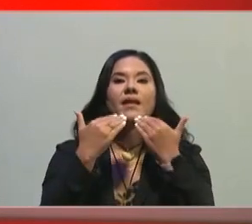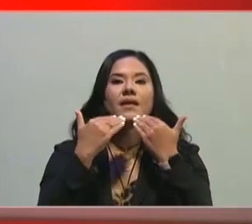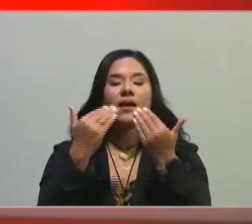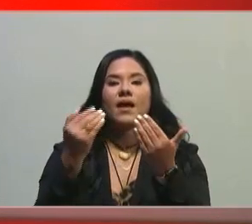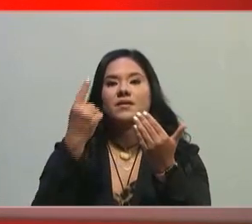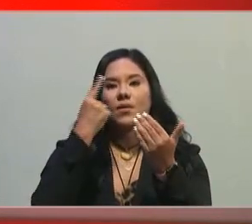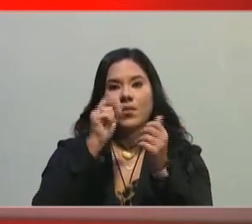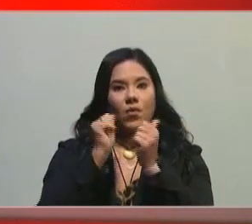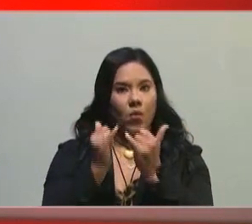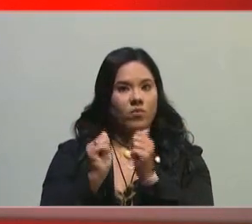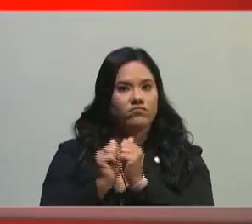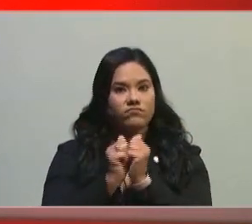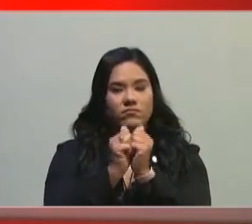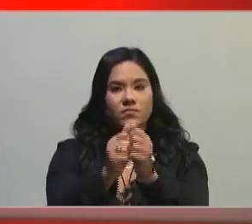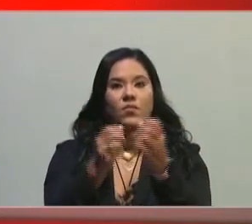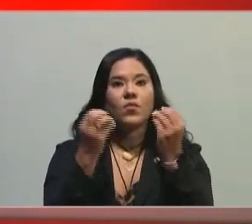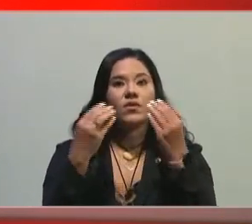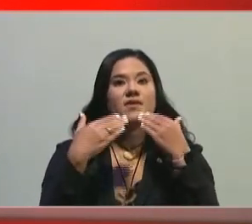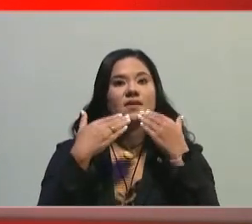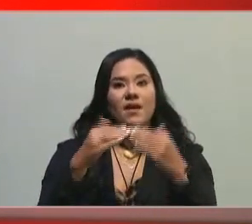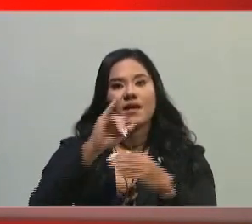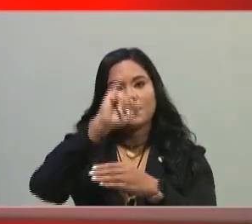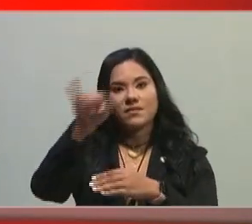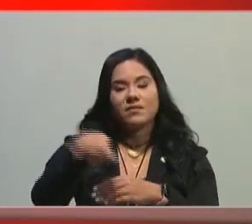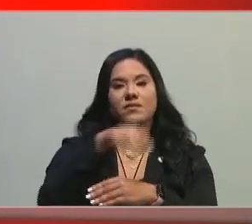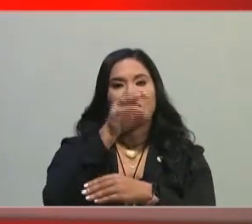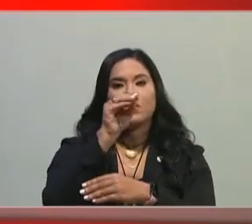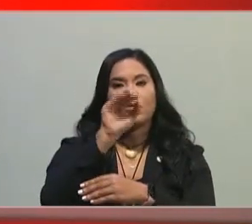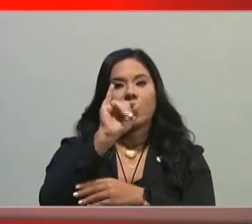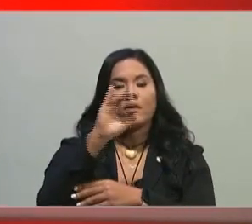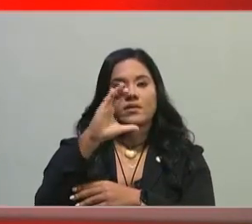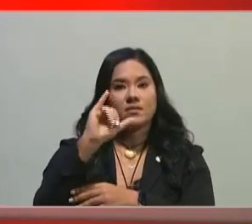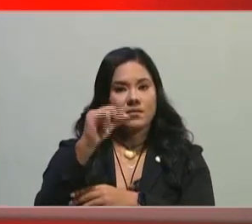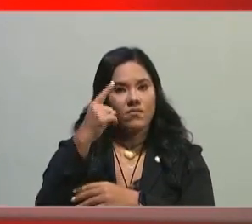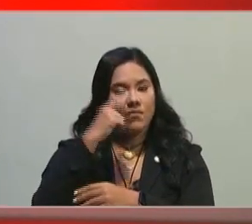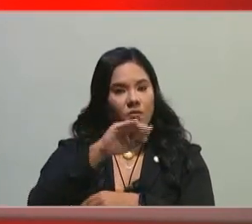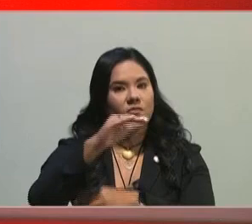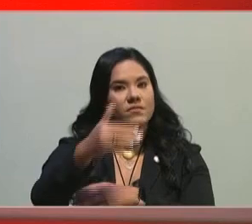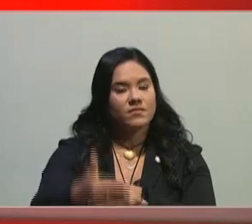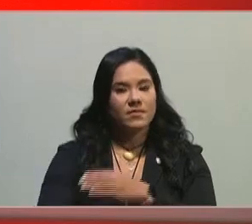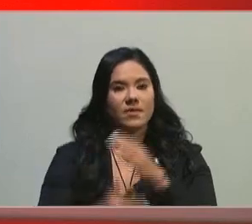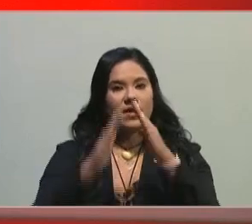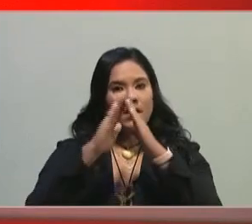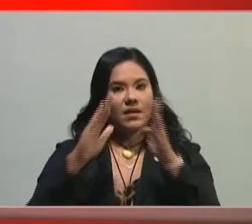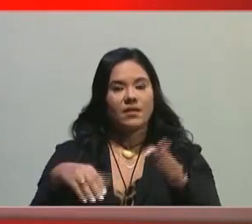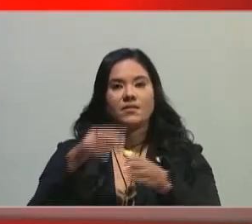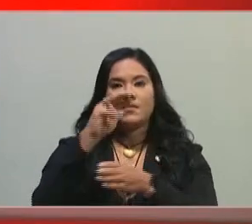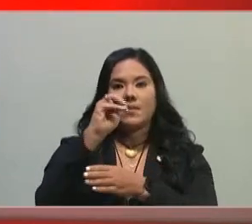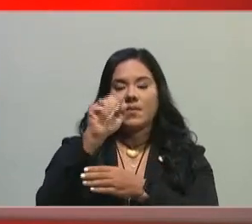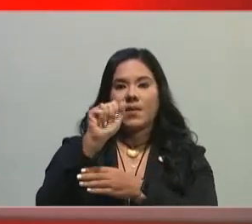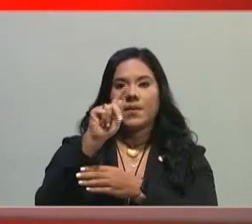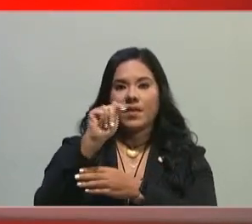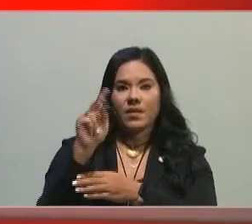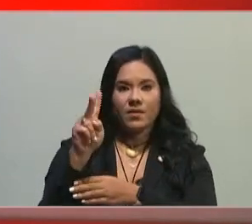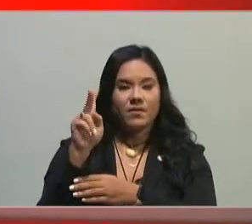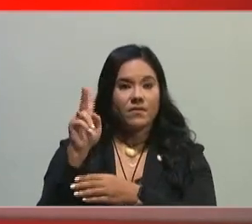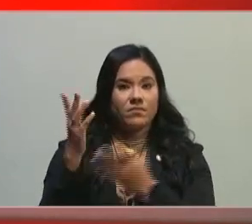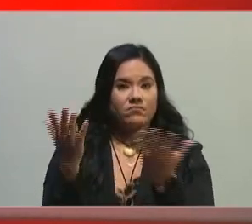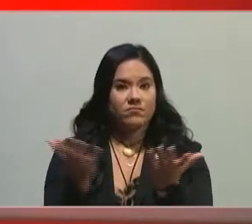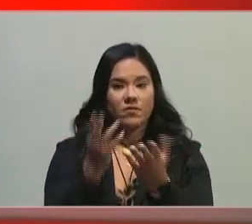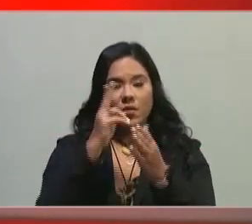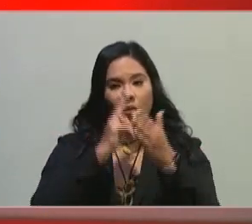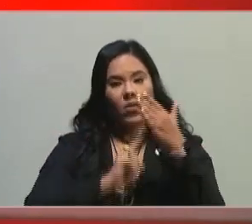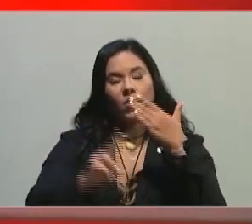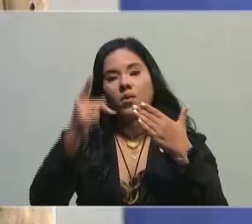nosotros el día de hoy Gracias Joy por la invitación que nos hace para venir aquí a conversar así es Es un